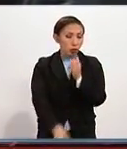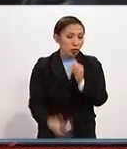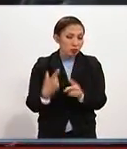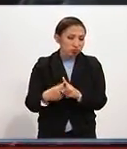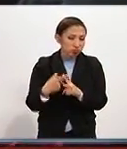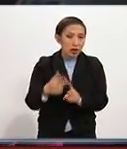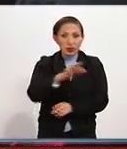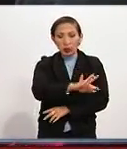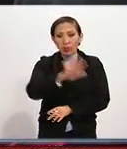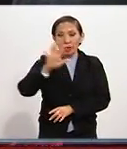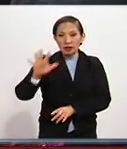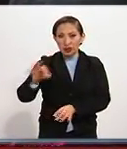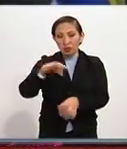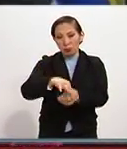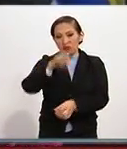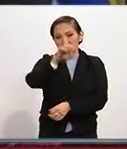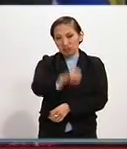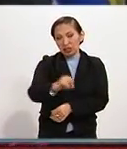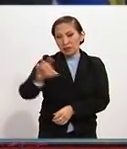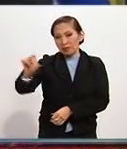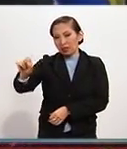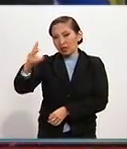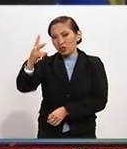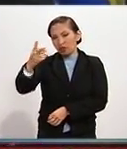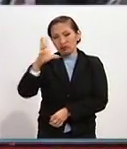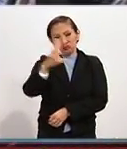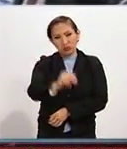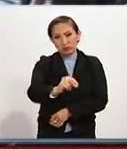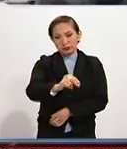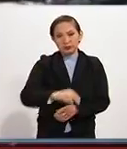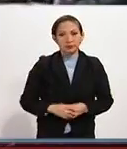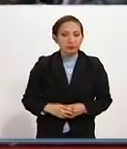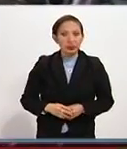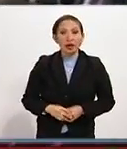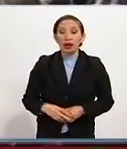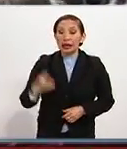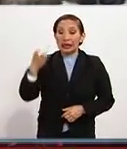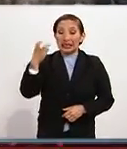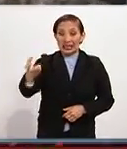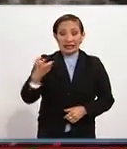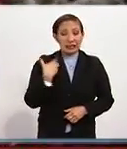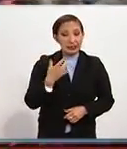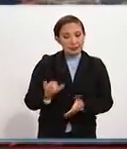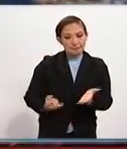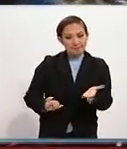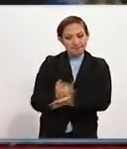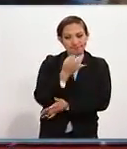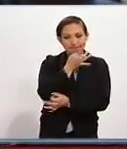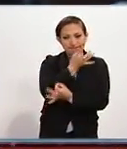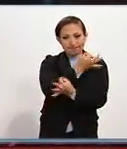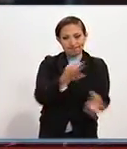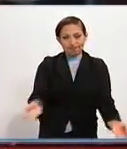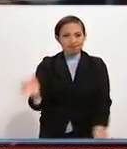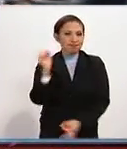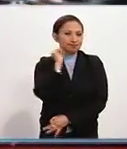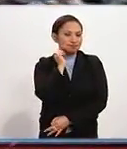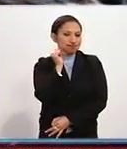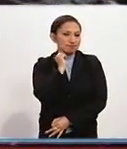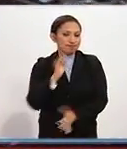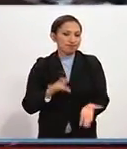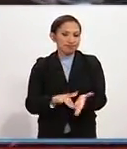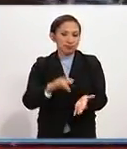de 55 votos a favor y 22 en contra. Con este histórico dictamen, la Cámara Alta respaldó el